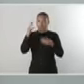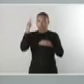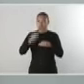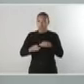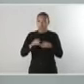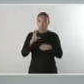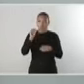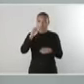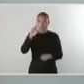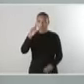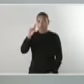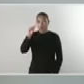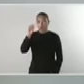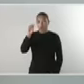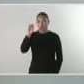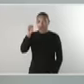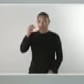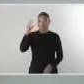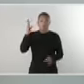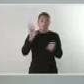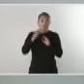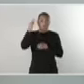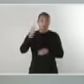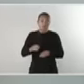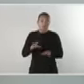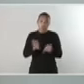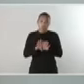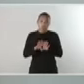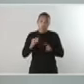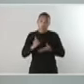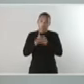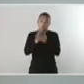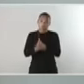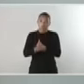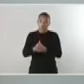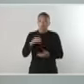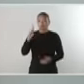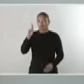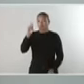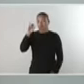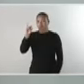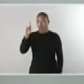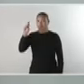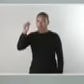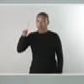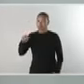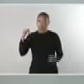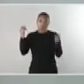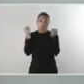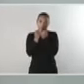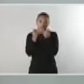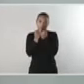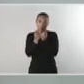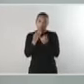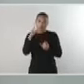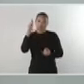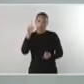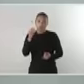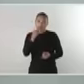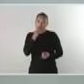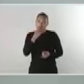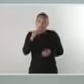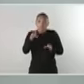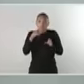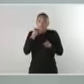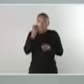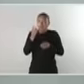Ya basta de que estemos manteniendo al pri al pan que son lo mismo no permitas que decidan por ti